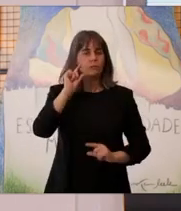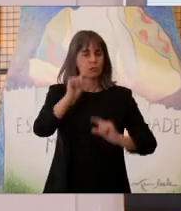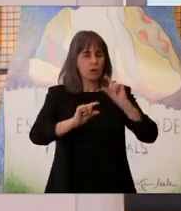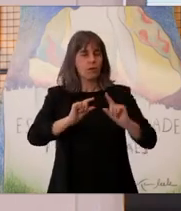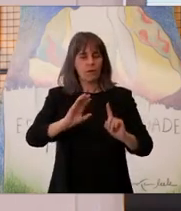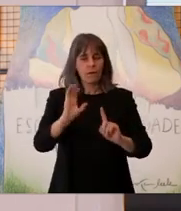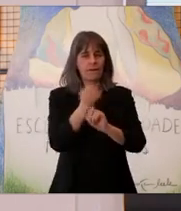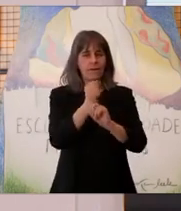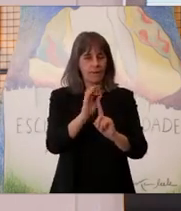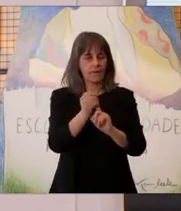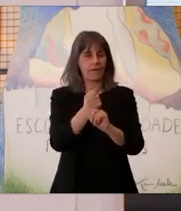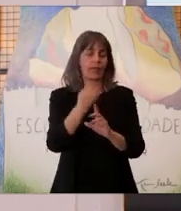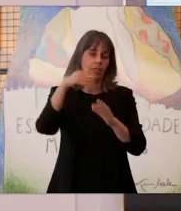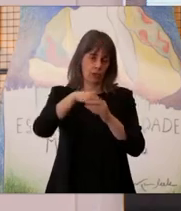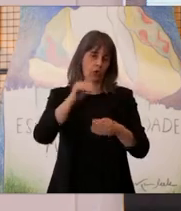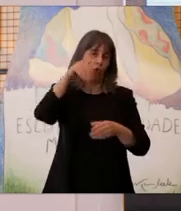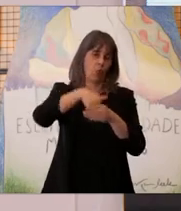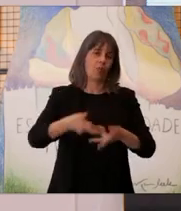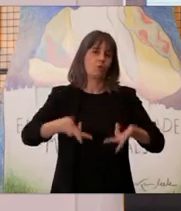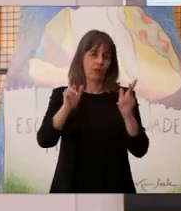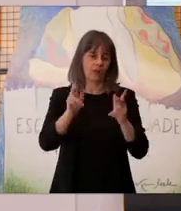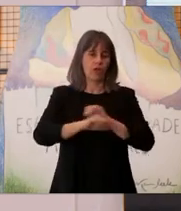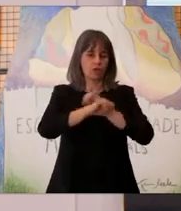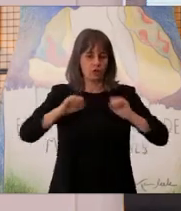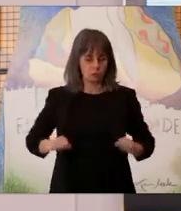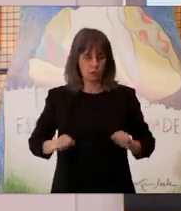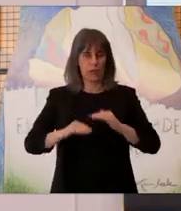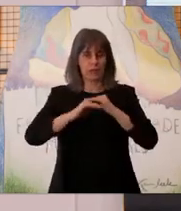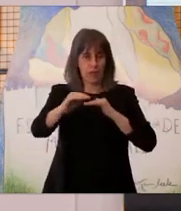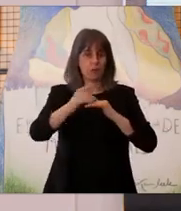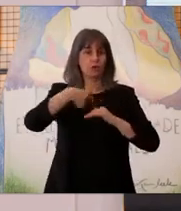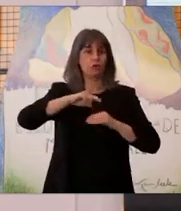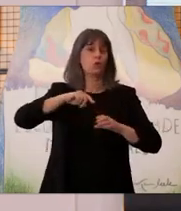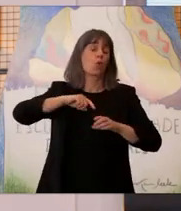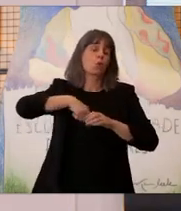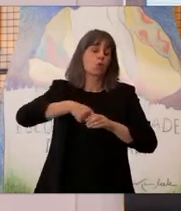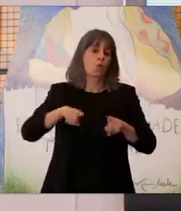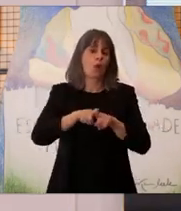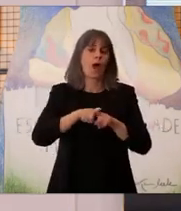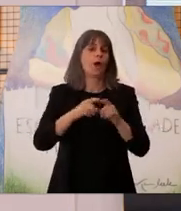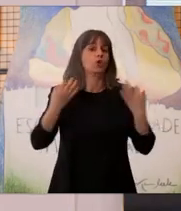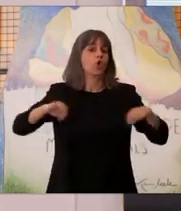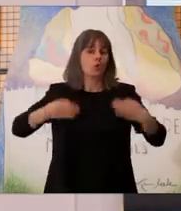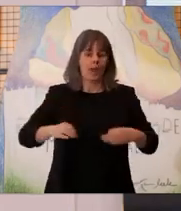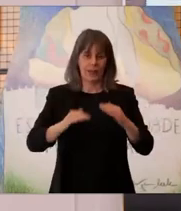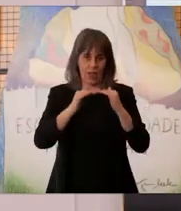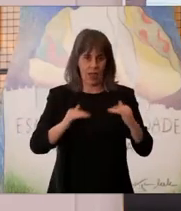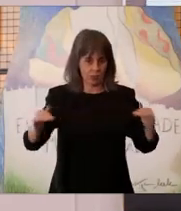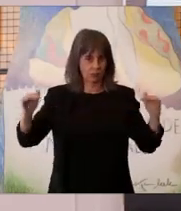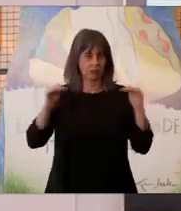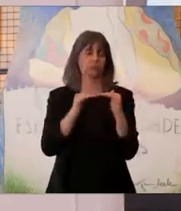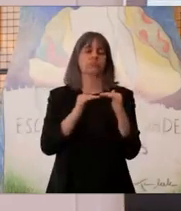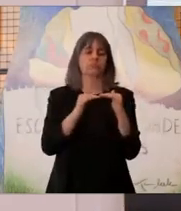en democracia sólidas y estables posiciones de normalidad porque cuando hablamos de la representatividad y de la paridad son posiciones de